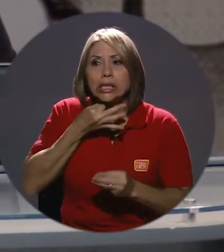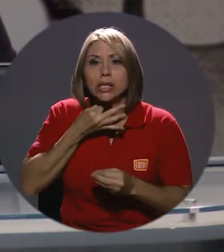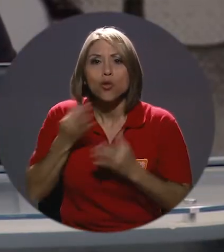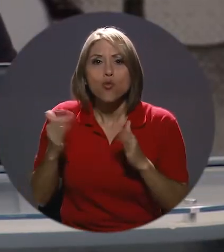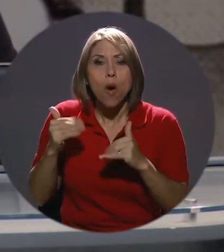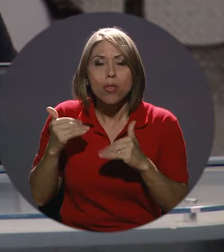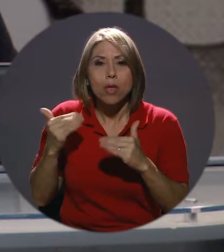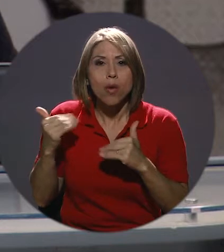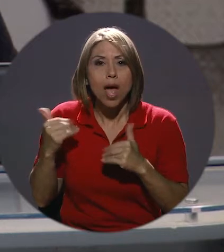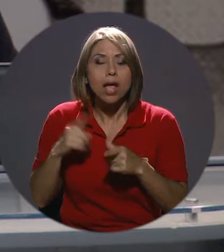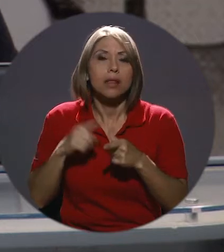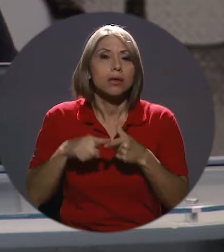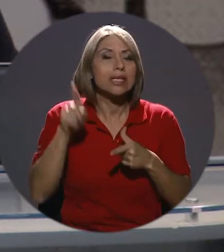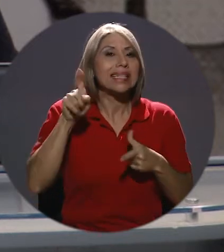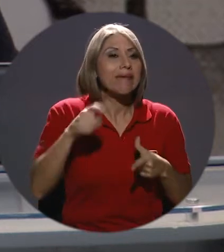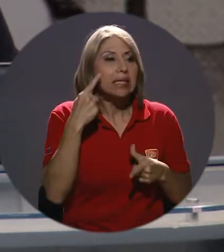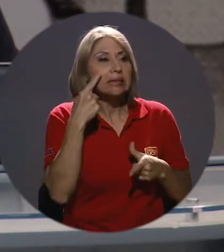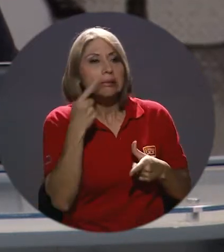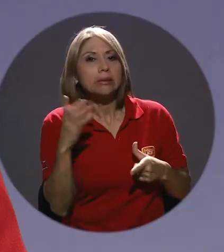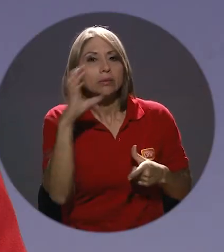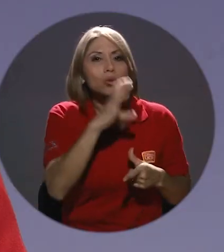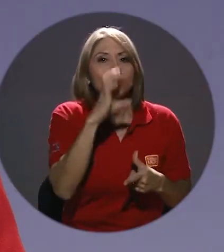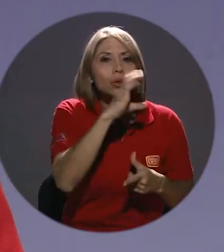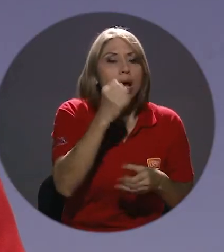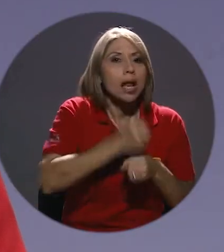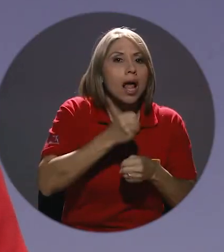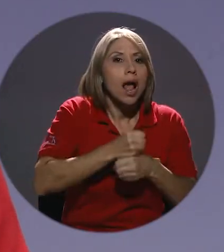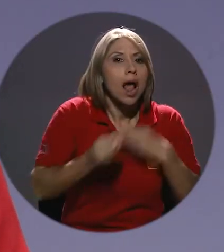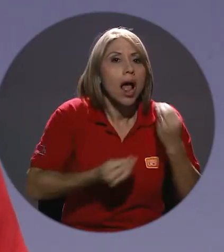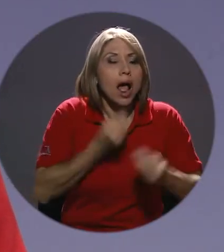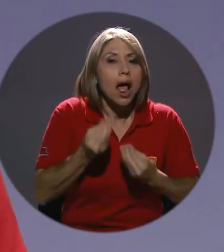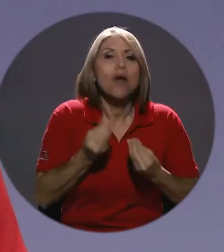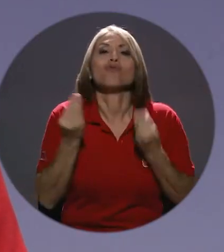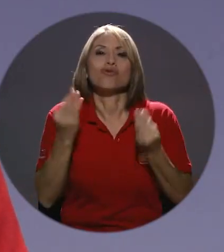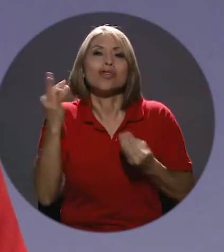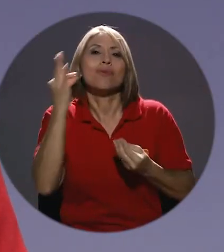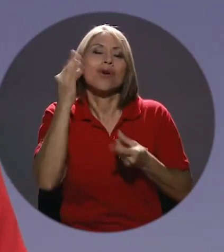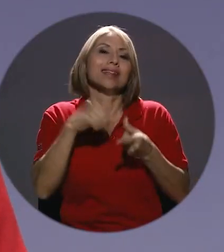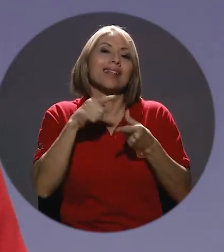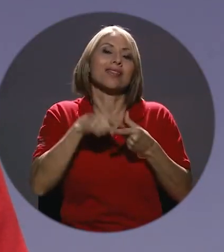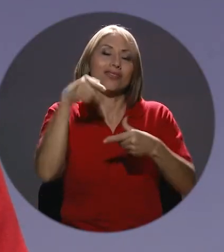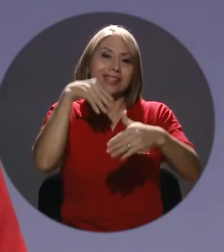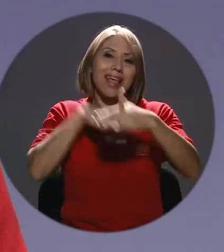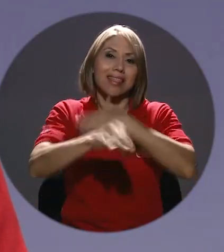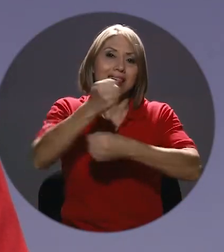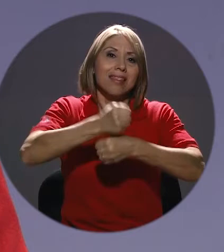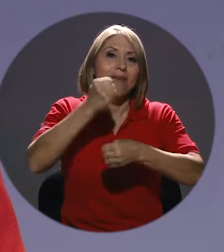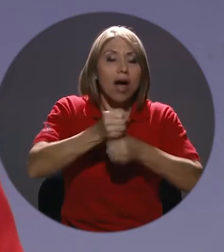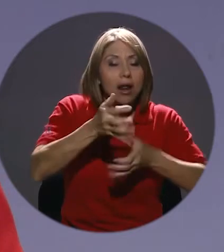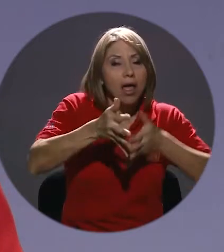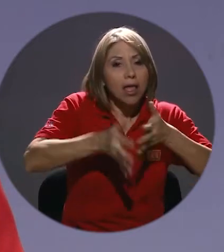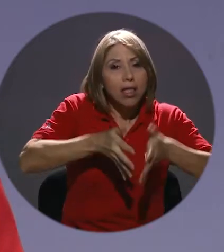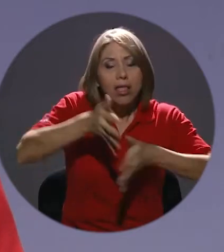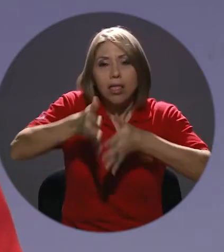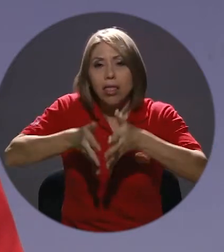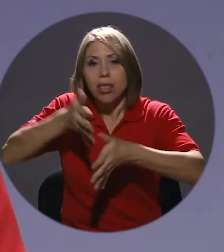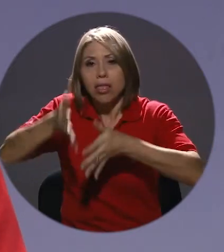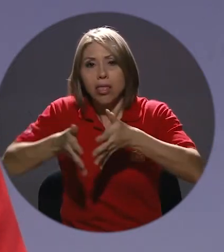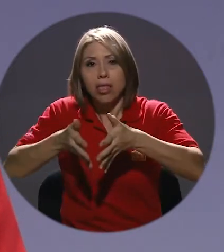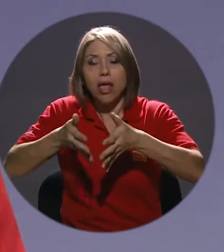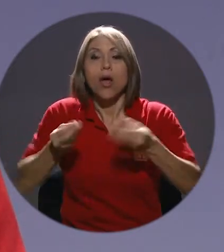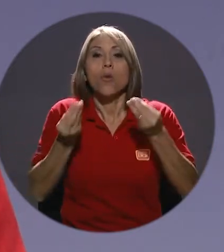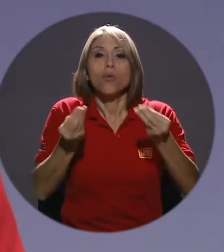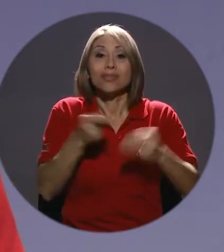buscar algún ingreso adicional, y esto es a través de la incorporación de muchas mujeres a ese mercado laboral. Sin embargo, muchas de esas mujeres, como